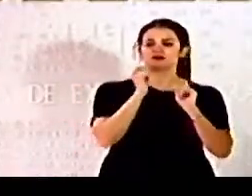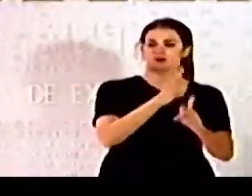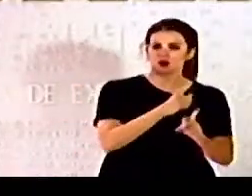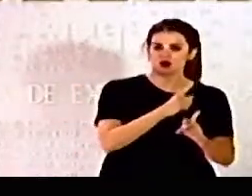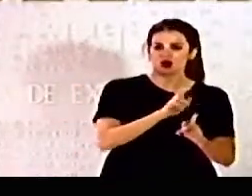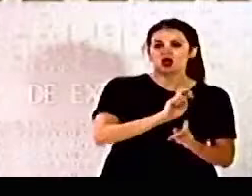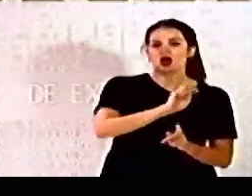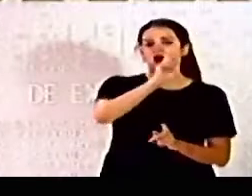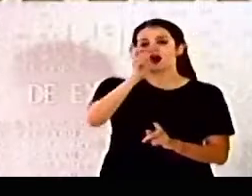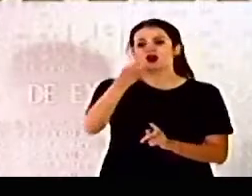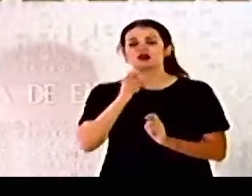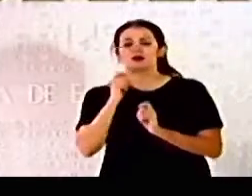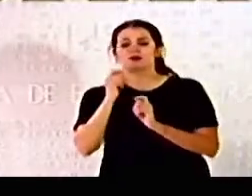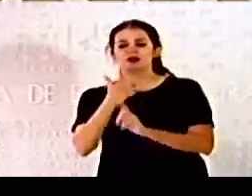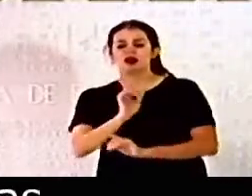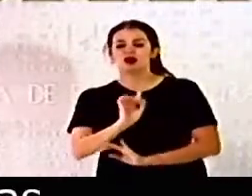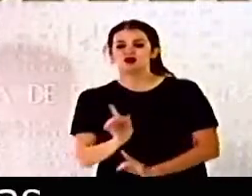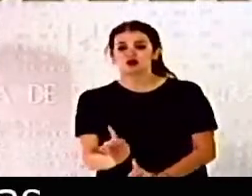resto,